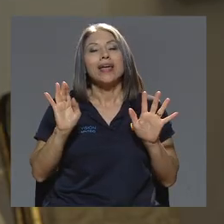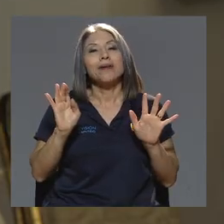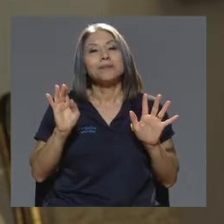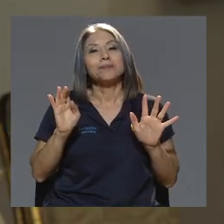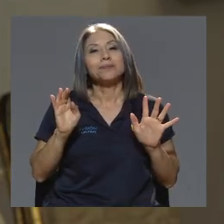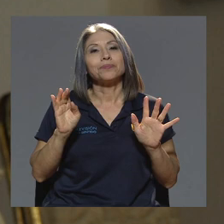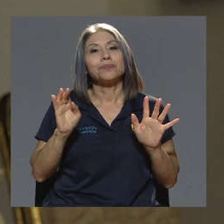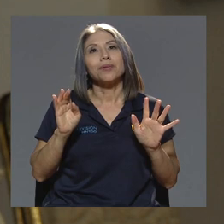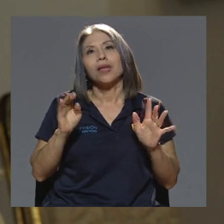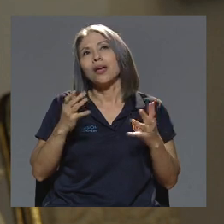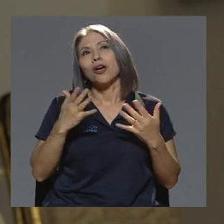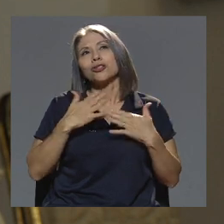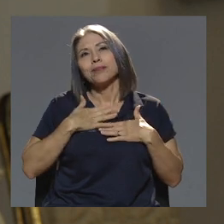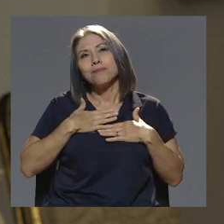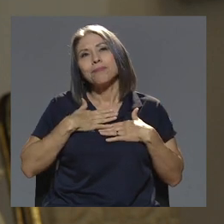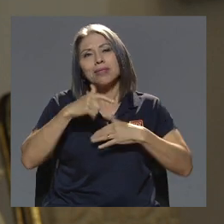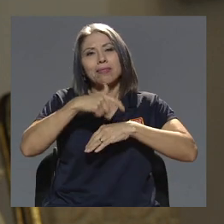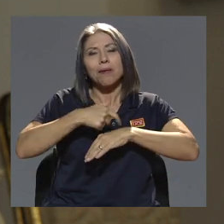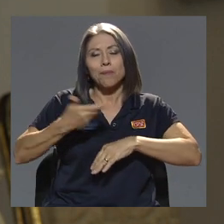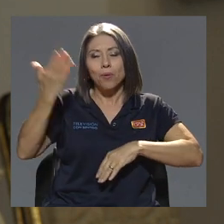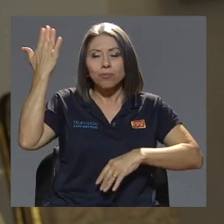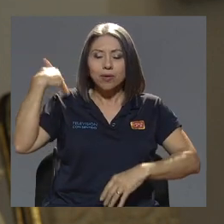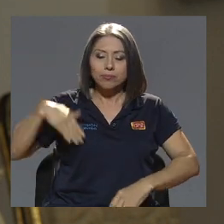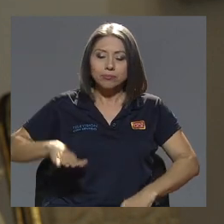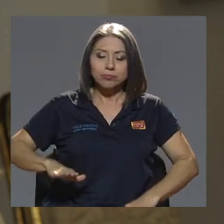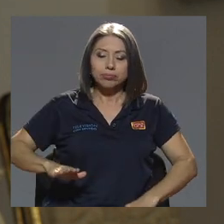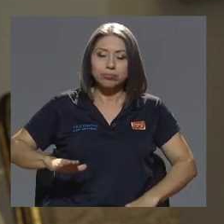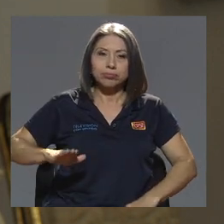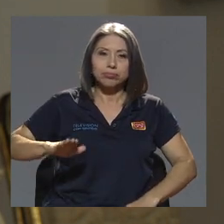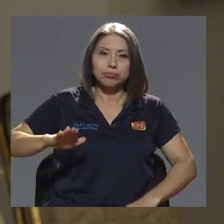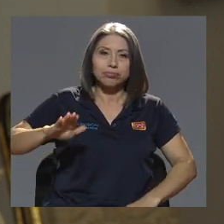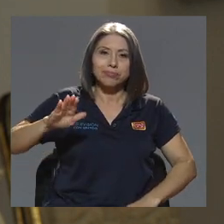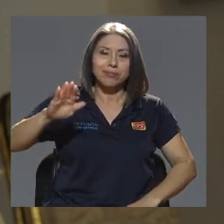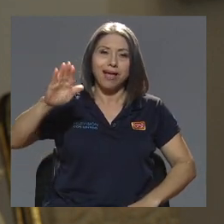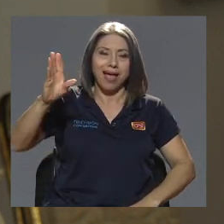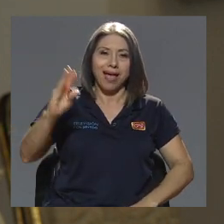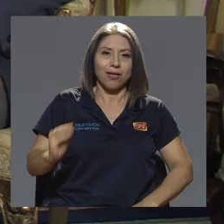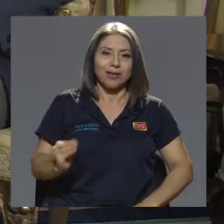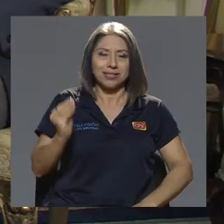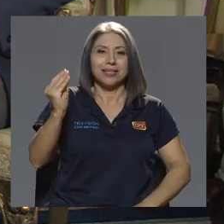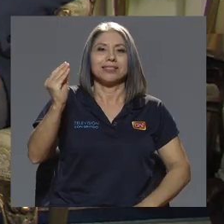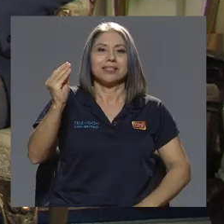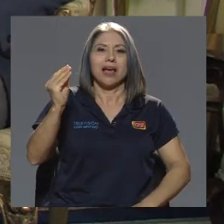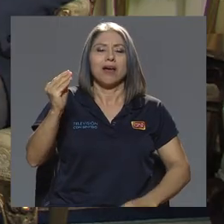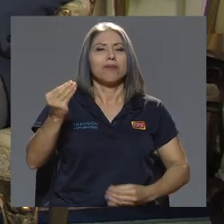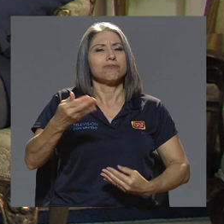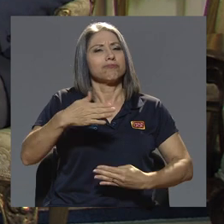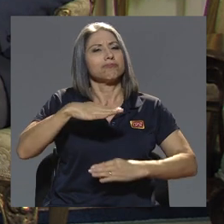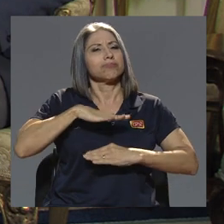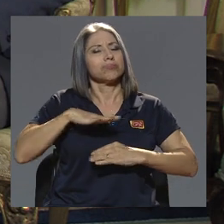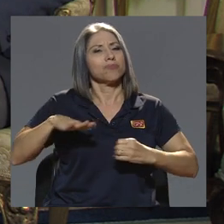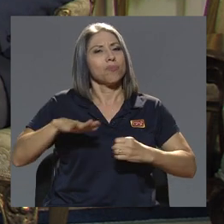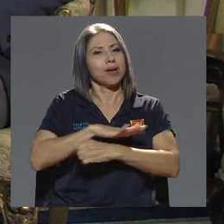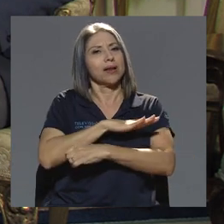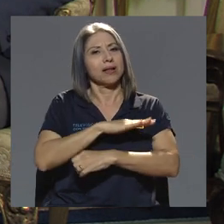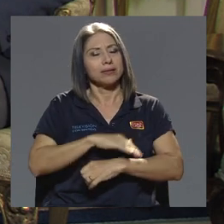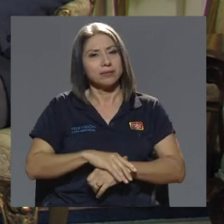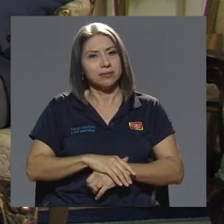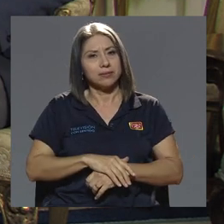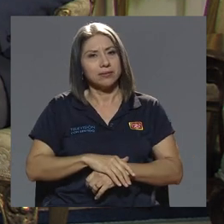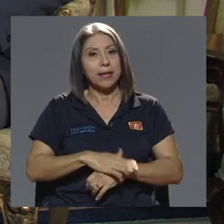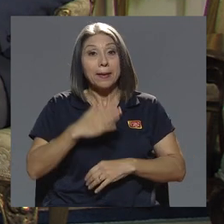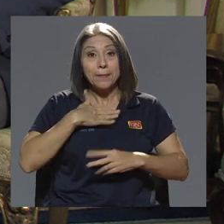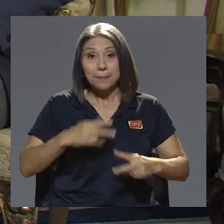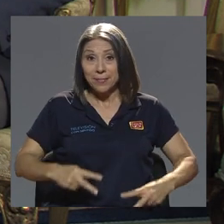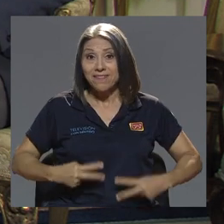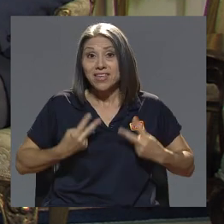fue una mi infancia y mi adolescencia fueron muy plenas. Mi